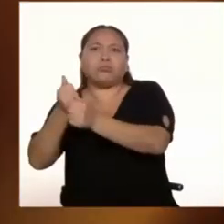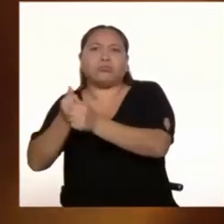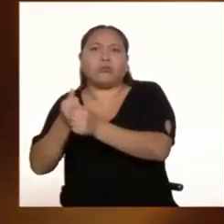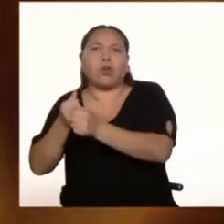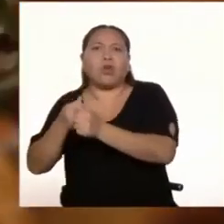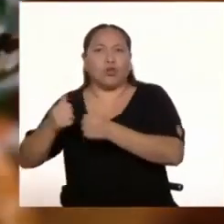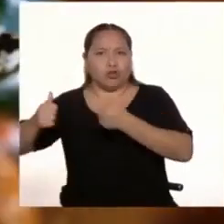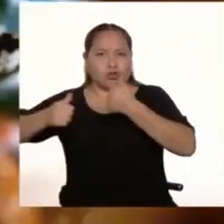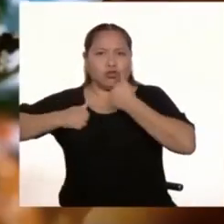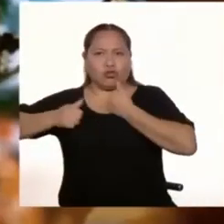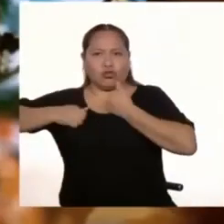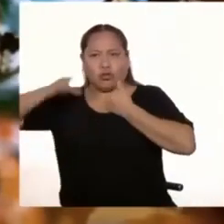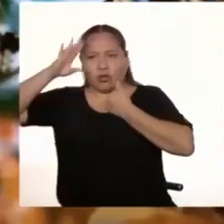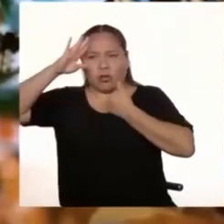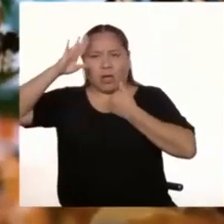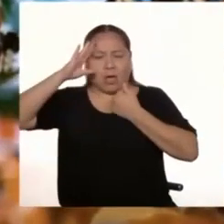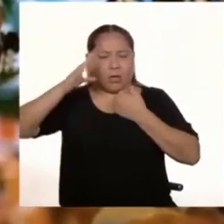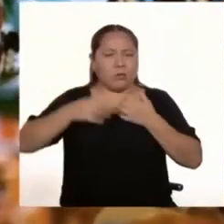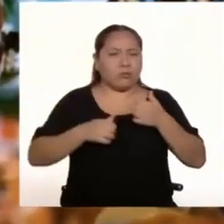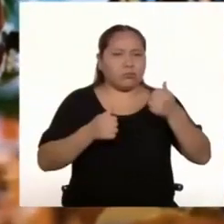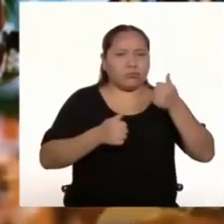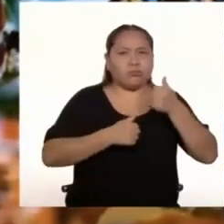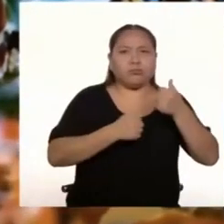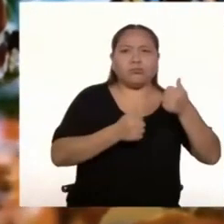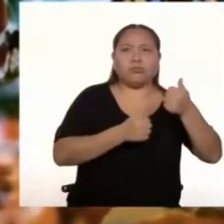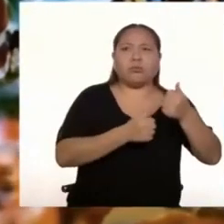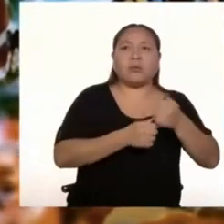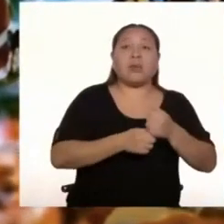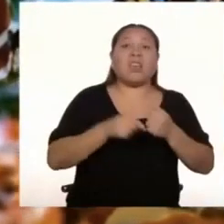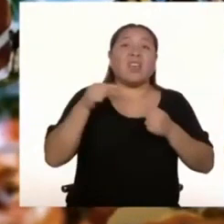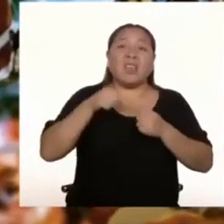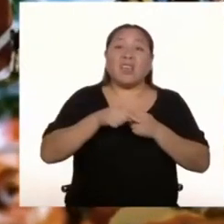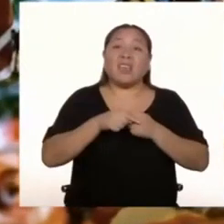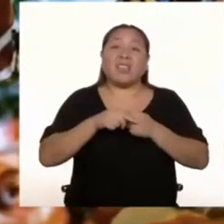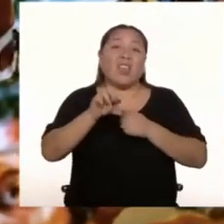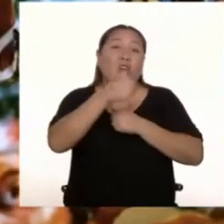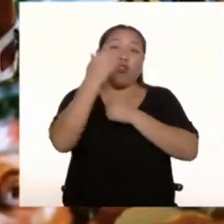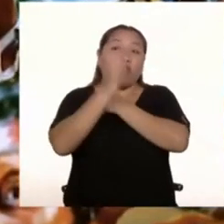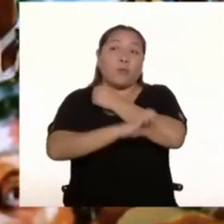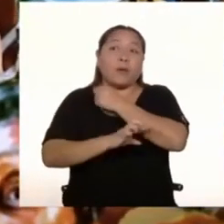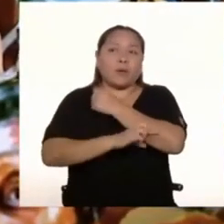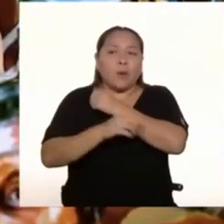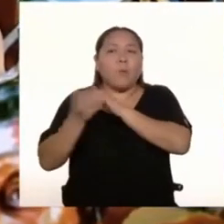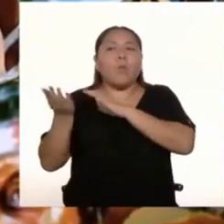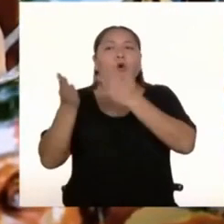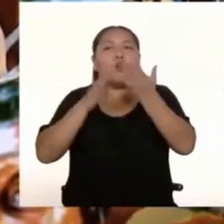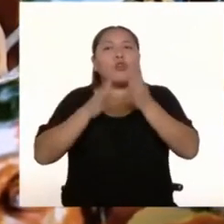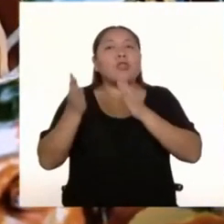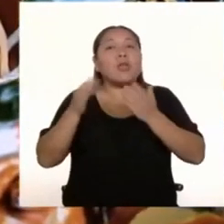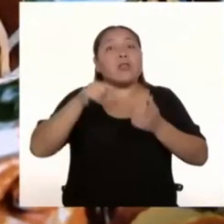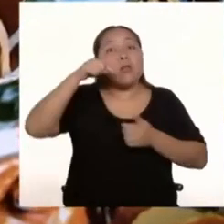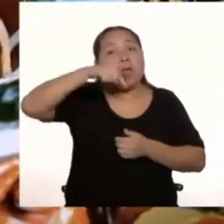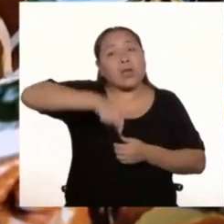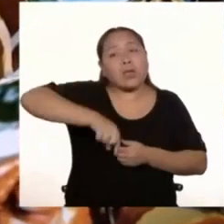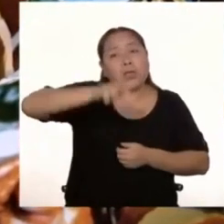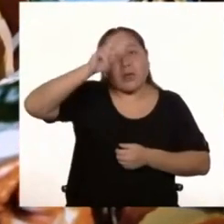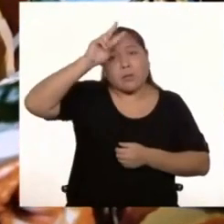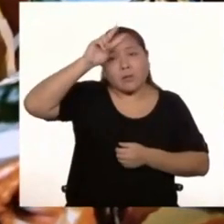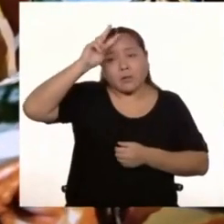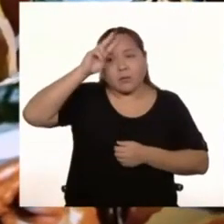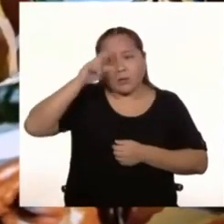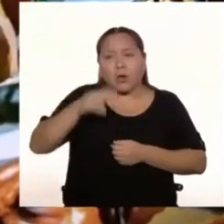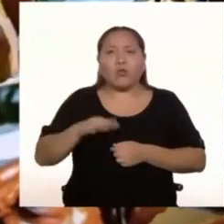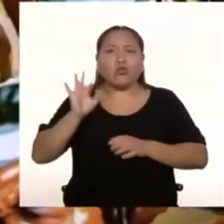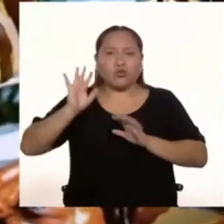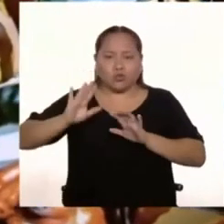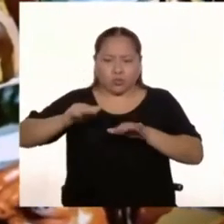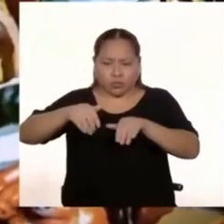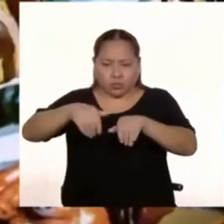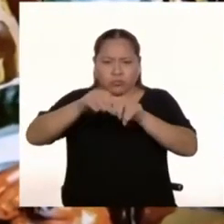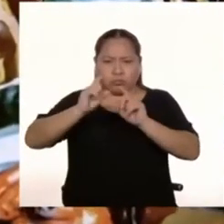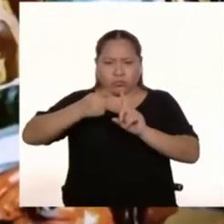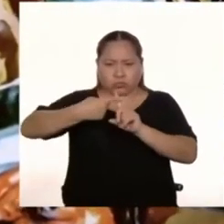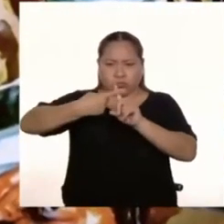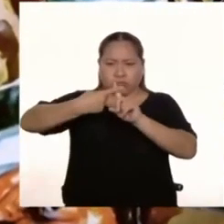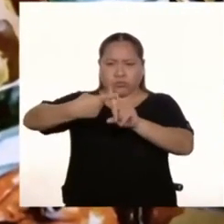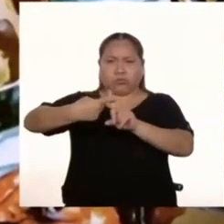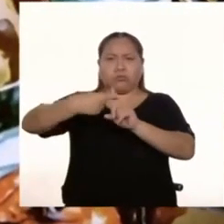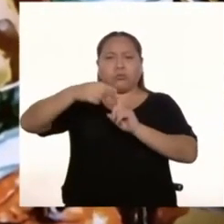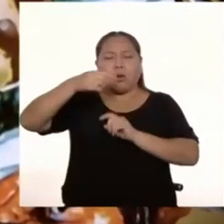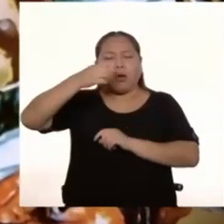extranjeros, muchos de los cuales murieron en el Perú y tuvieron funerales apoteósicos.